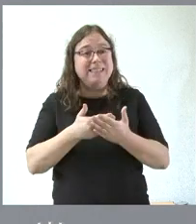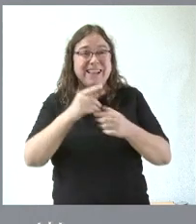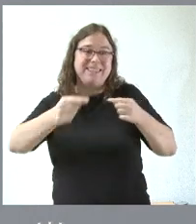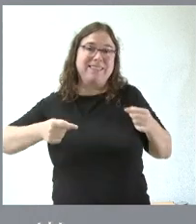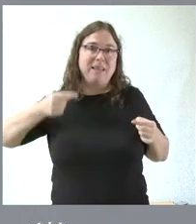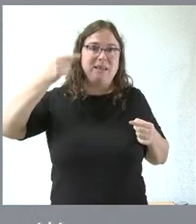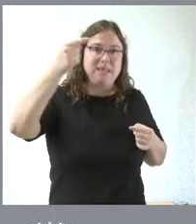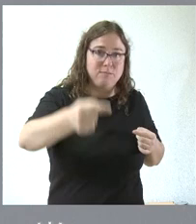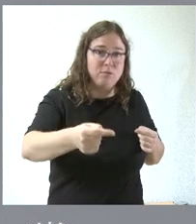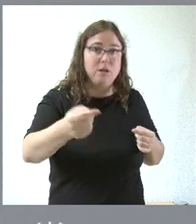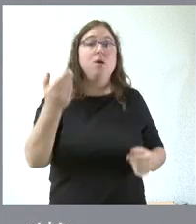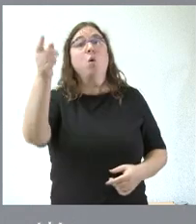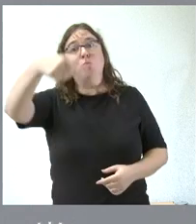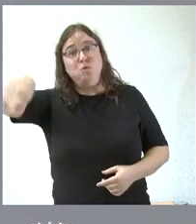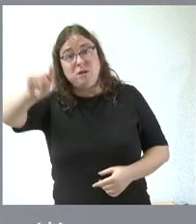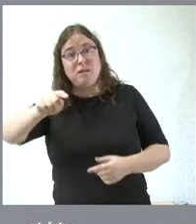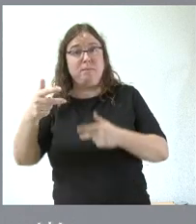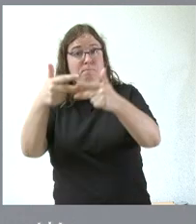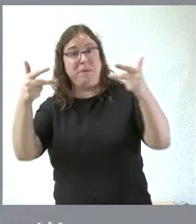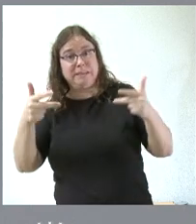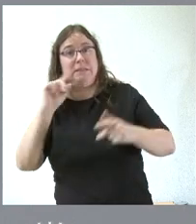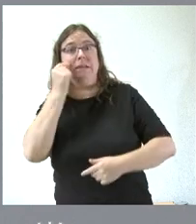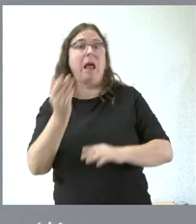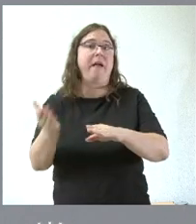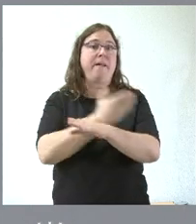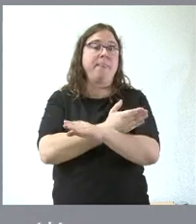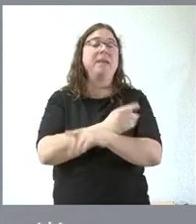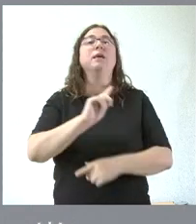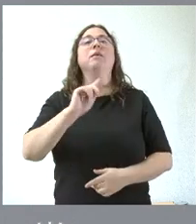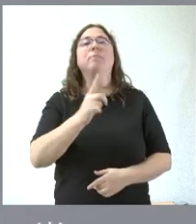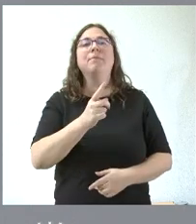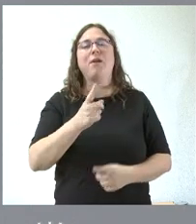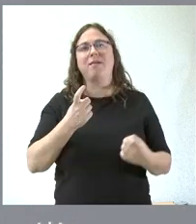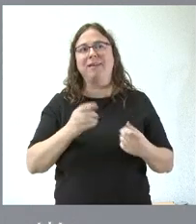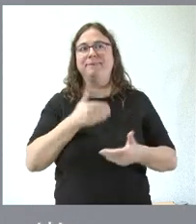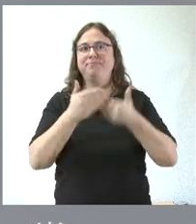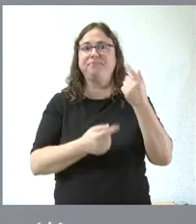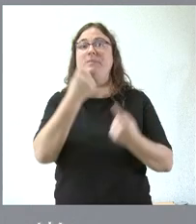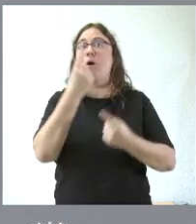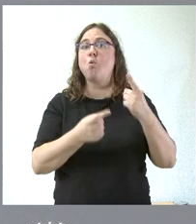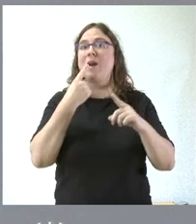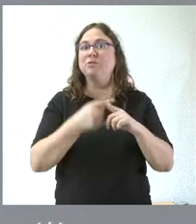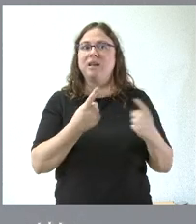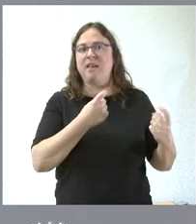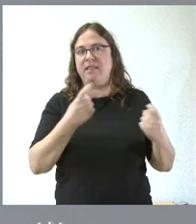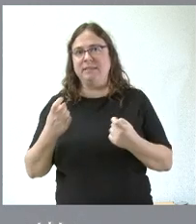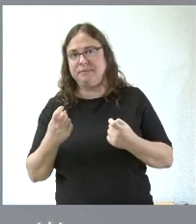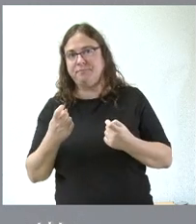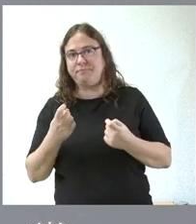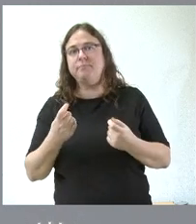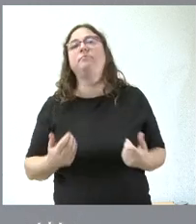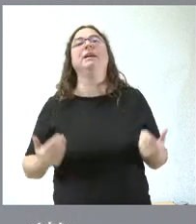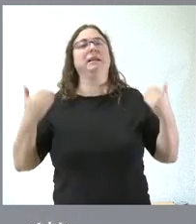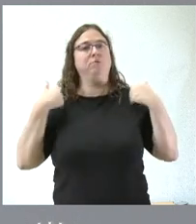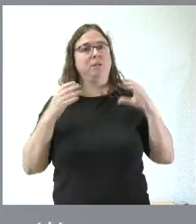incluso a cuando lo tuvieron ustedes yo creo que lo primero y antes de precipitarse es ser conscientes de que algunas de las cosas que pueden necesitar son competencia de la